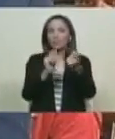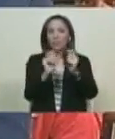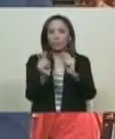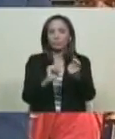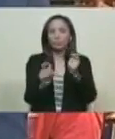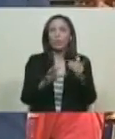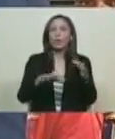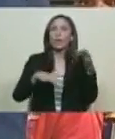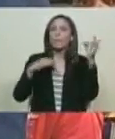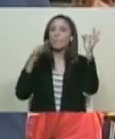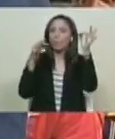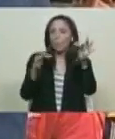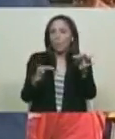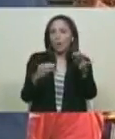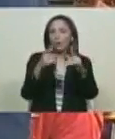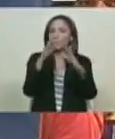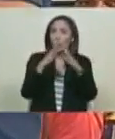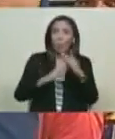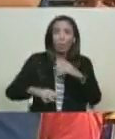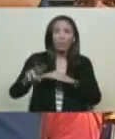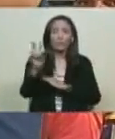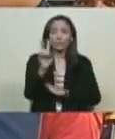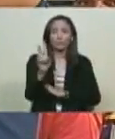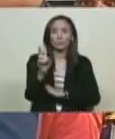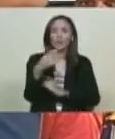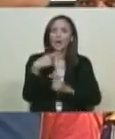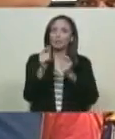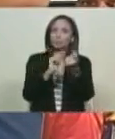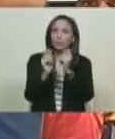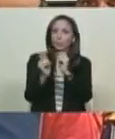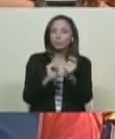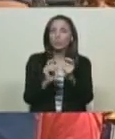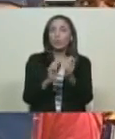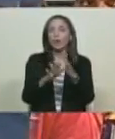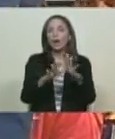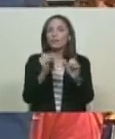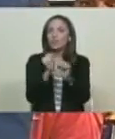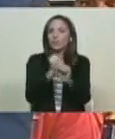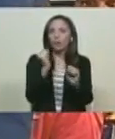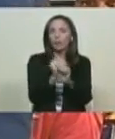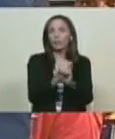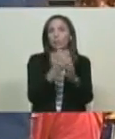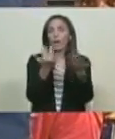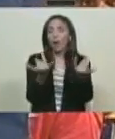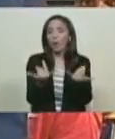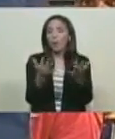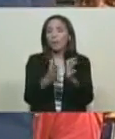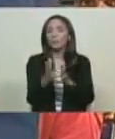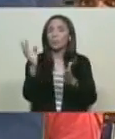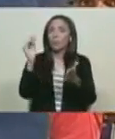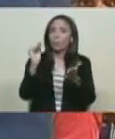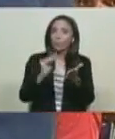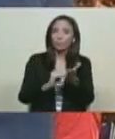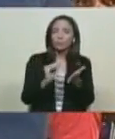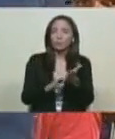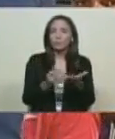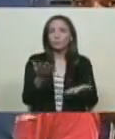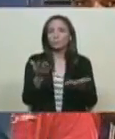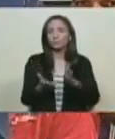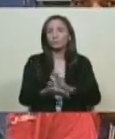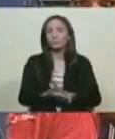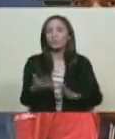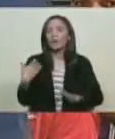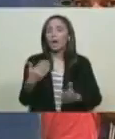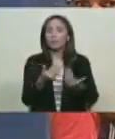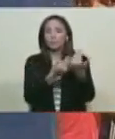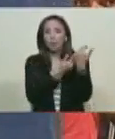plan a nivel nacional. Bueno, y trabajadores, contemos nuevamente, podemos decir que estamos